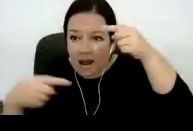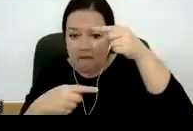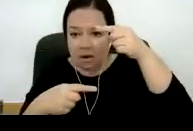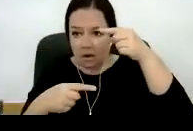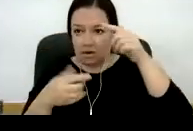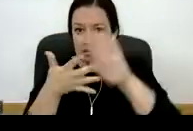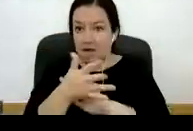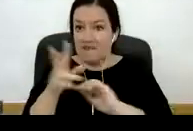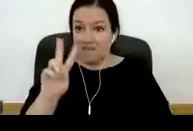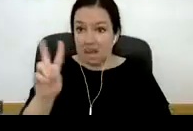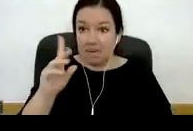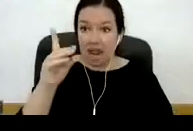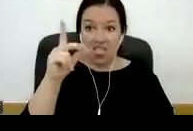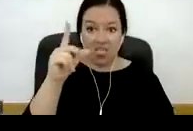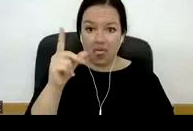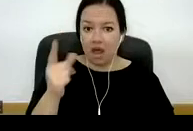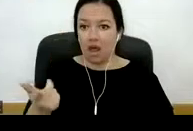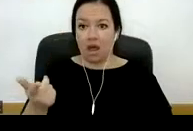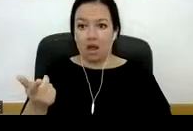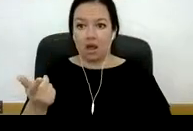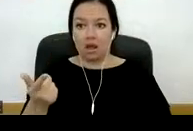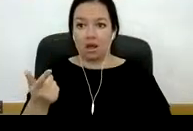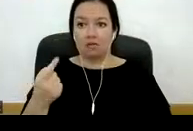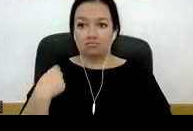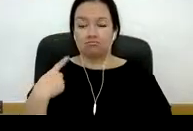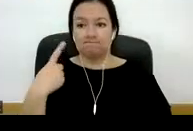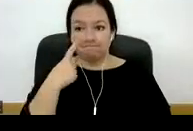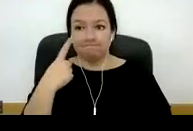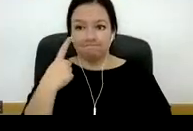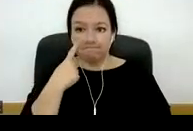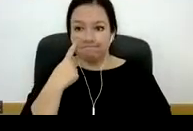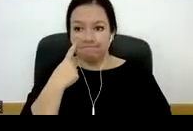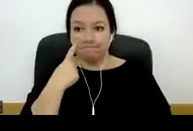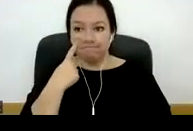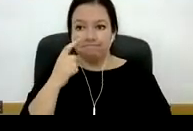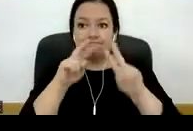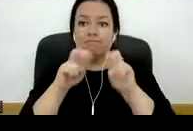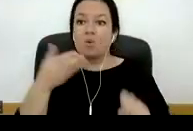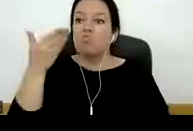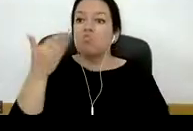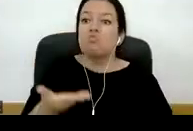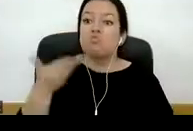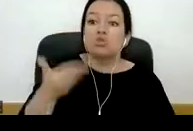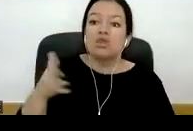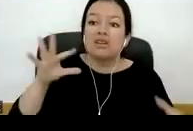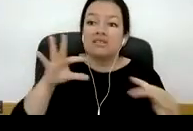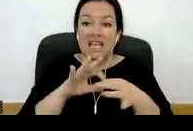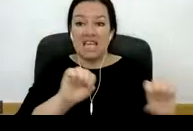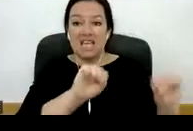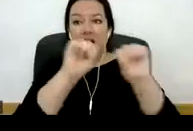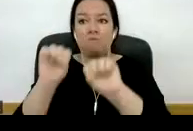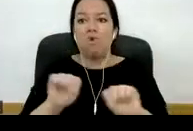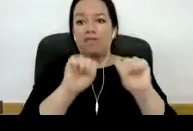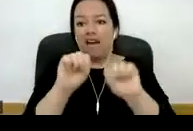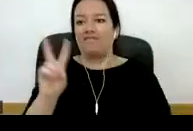pensar que la vitamina D cada vez se sabe más de su implicación en todo el proceso inmunológico,